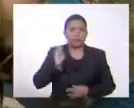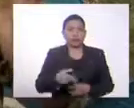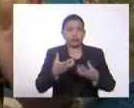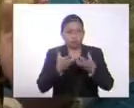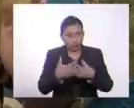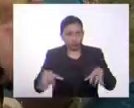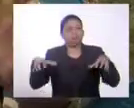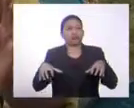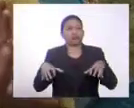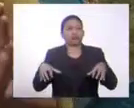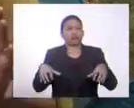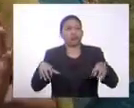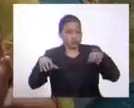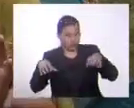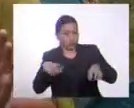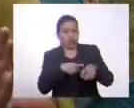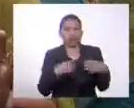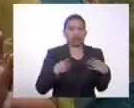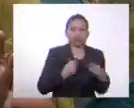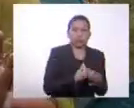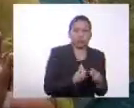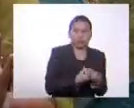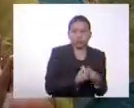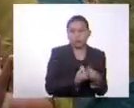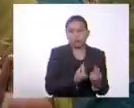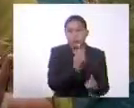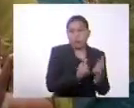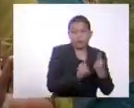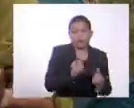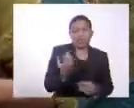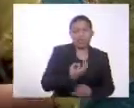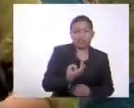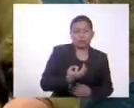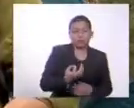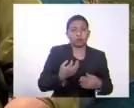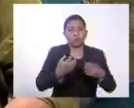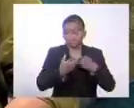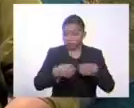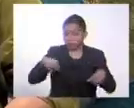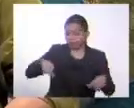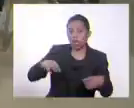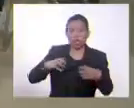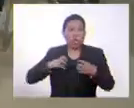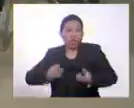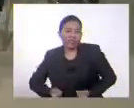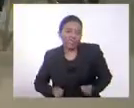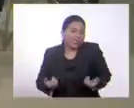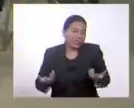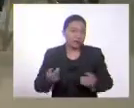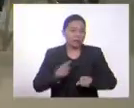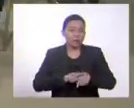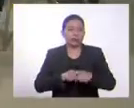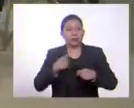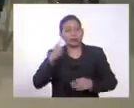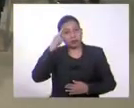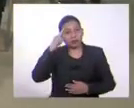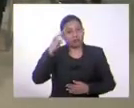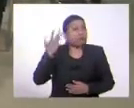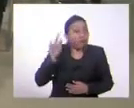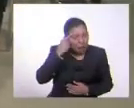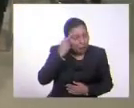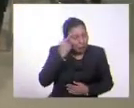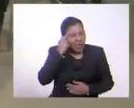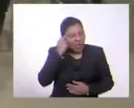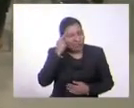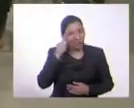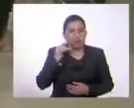cómo debería de ser el Estado en aquello que llamamos la democracia moderna. Ok, hay muchos términos que me gustaría también